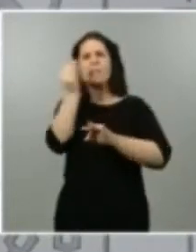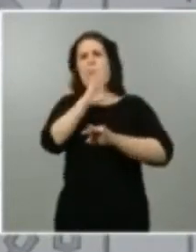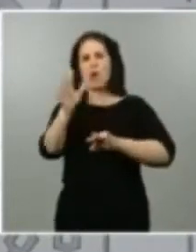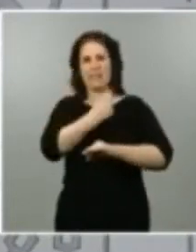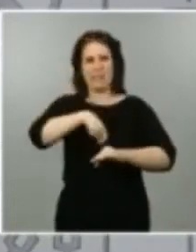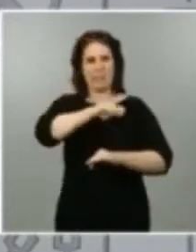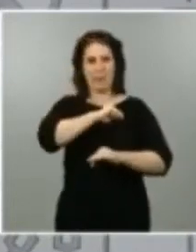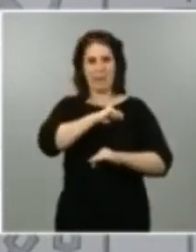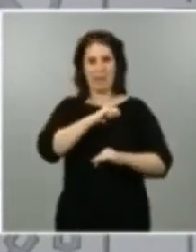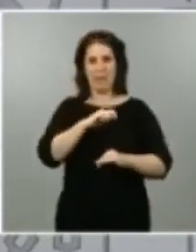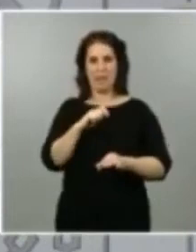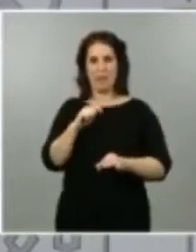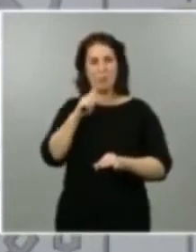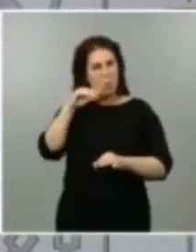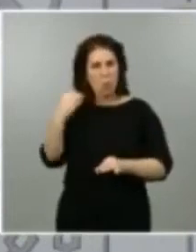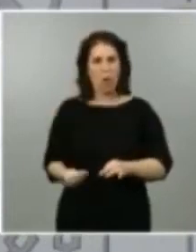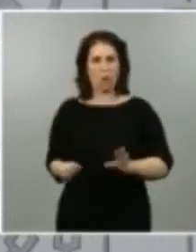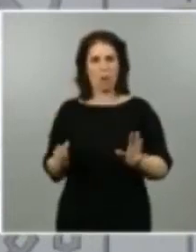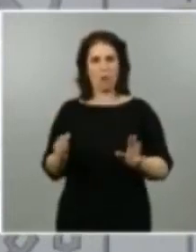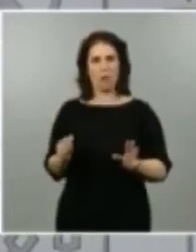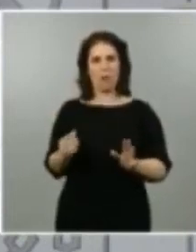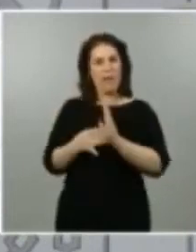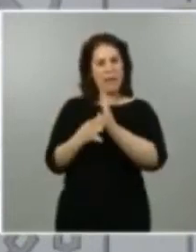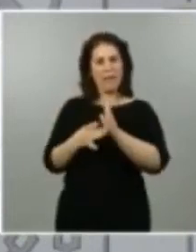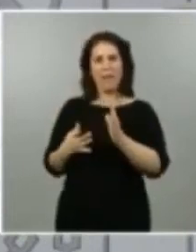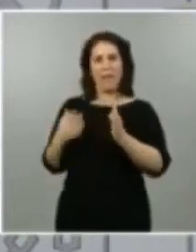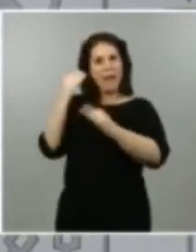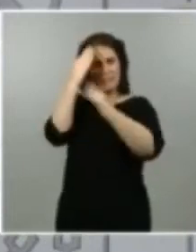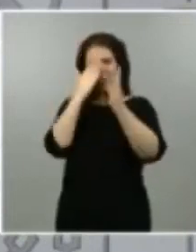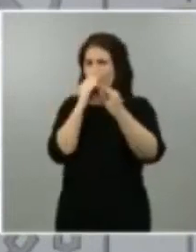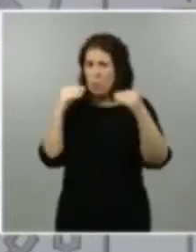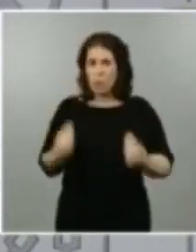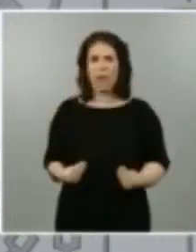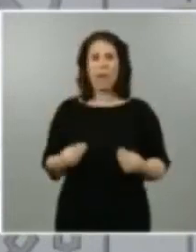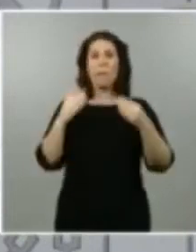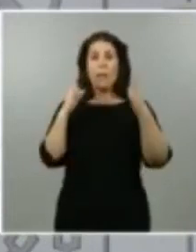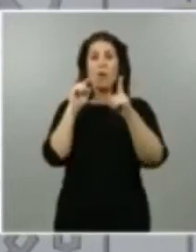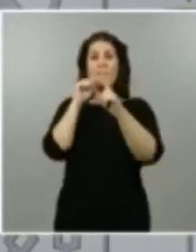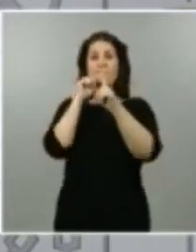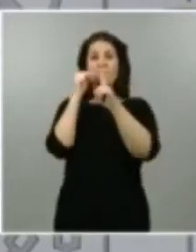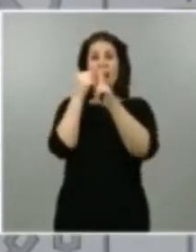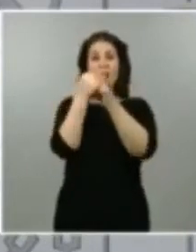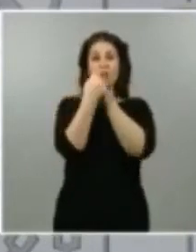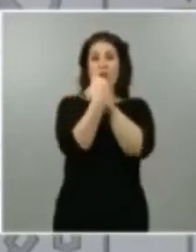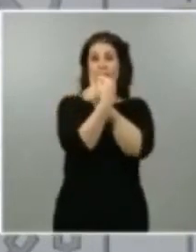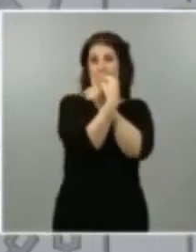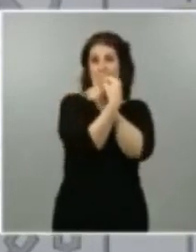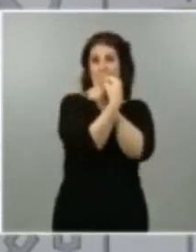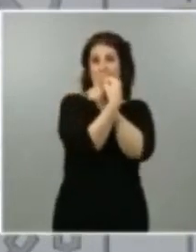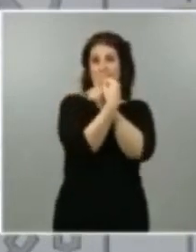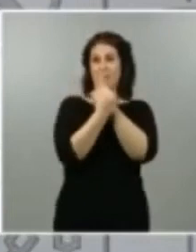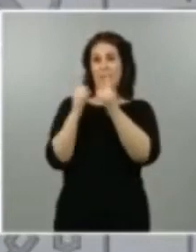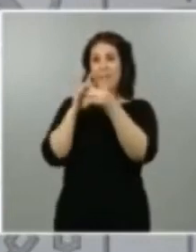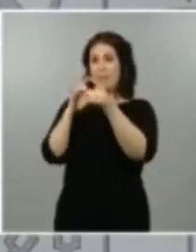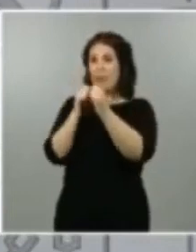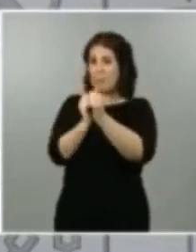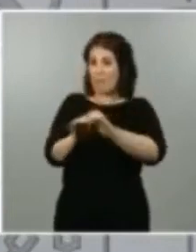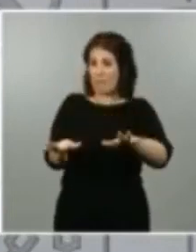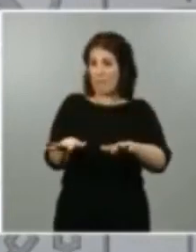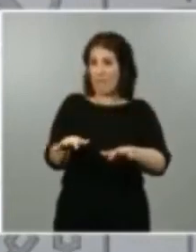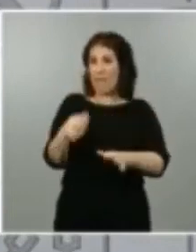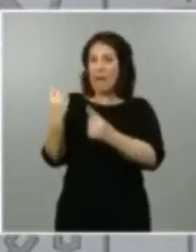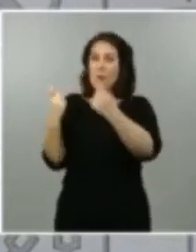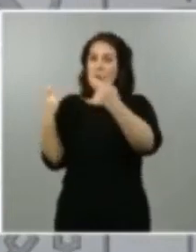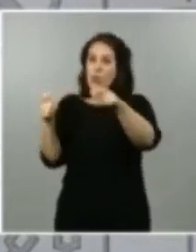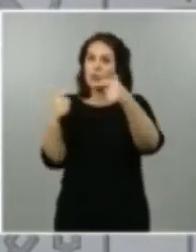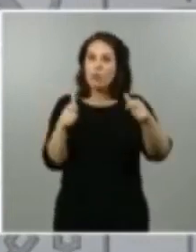buenos tenemos una calidad asistencial muy buena pero tenemos unos factores asociados a la transmisión de la epidemia que en algunos departamentos todavía